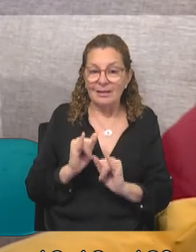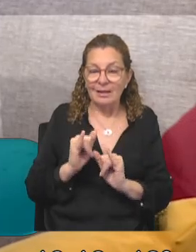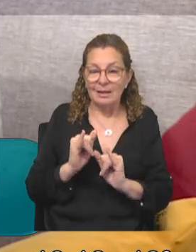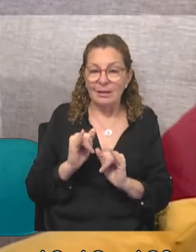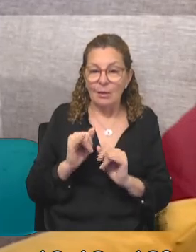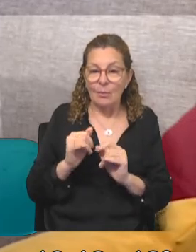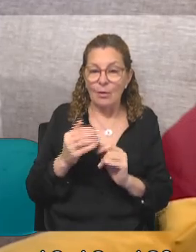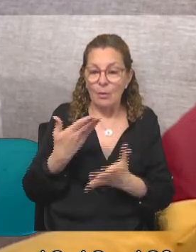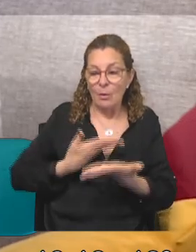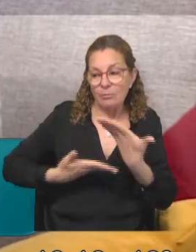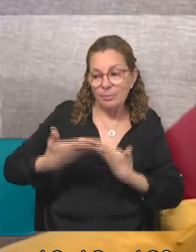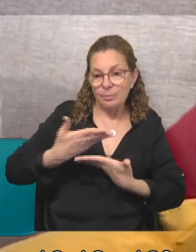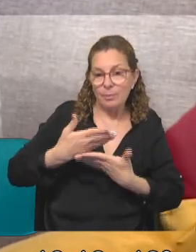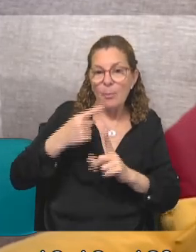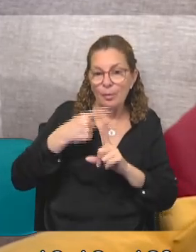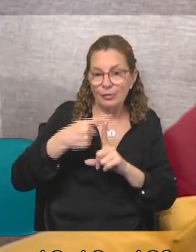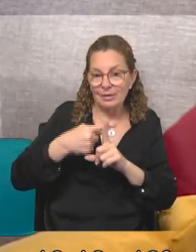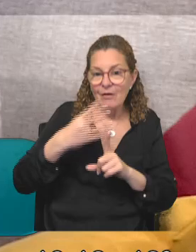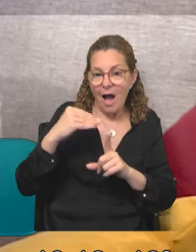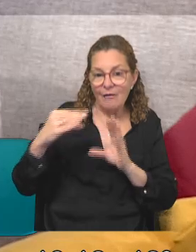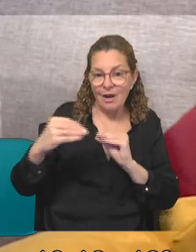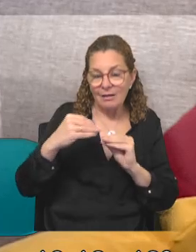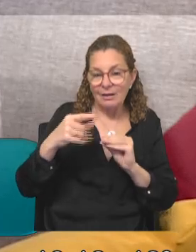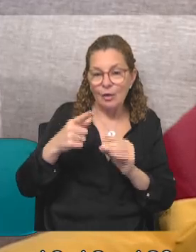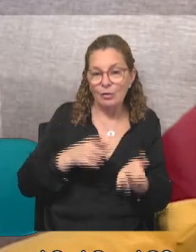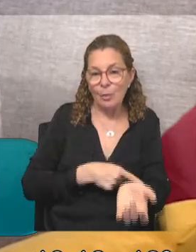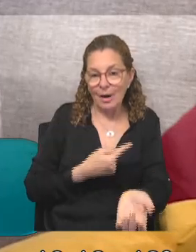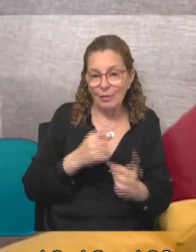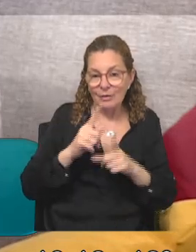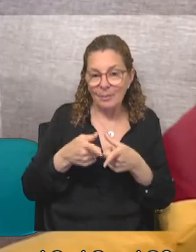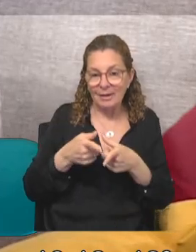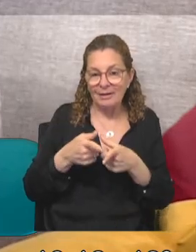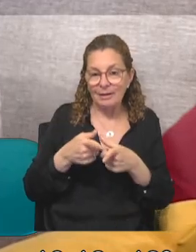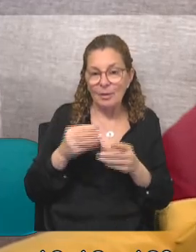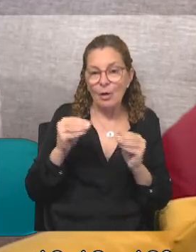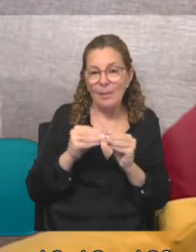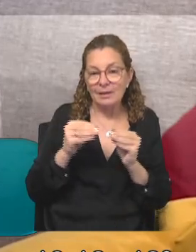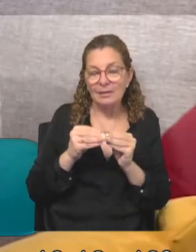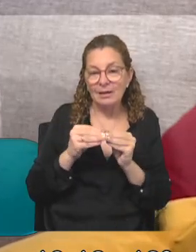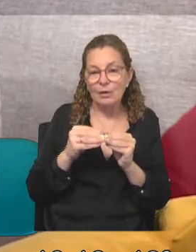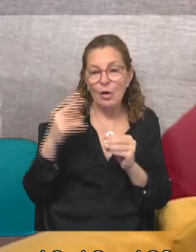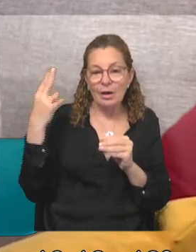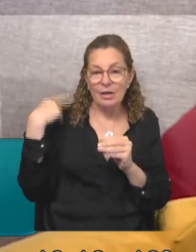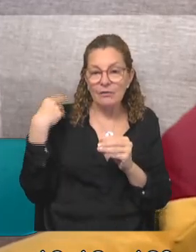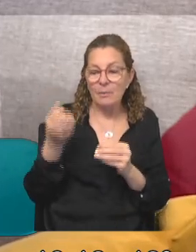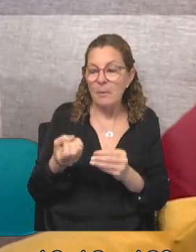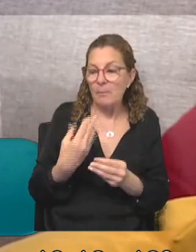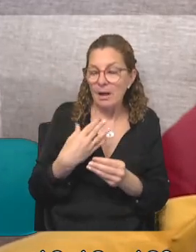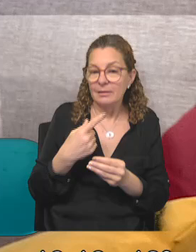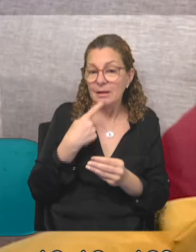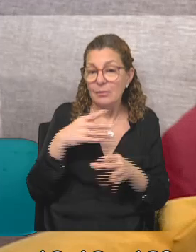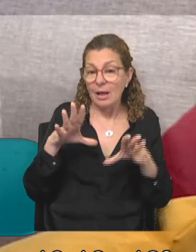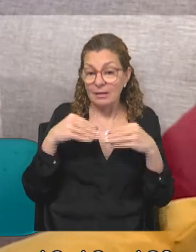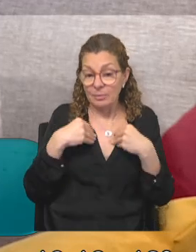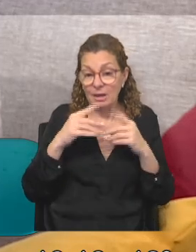feedback, o sea, una retroalimentación positiva, de forma que yo esté acostumbrado también a que mi compañero, mi jefe me dé una devolución, aprender a aceptar